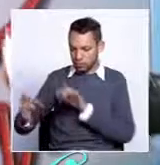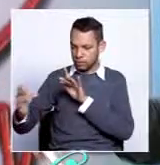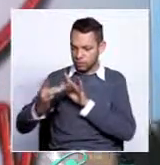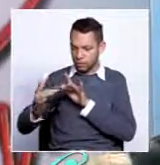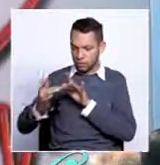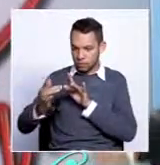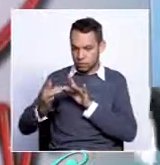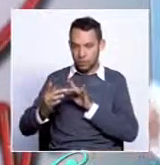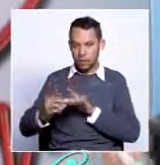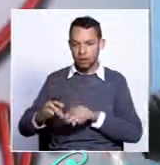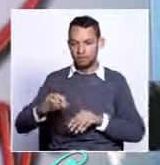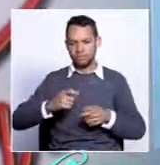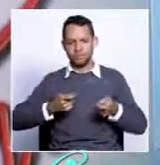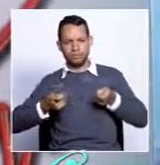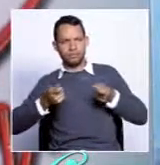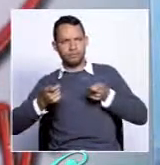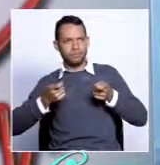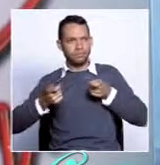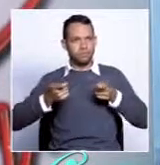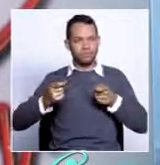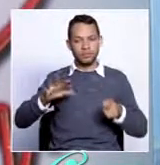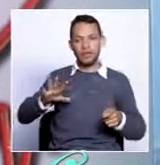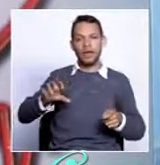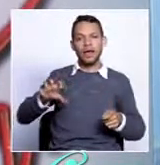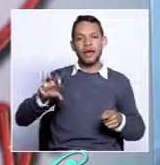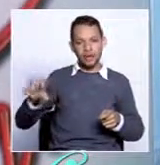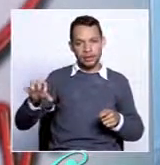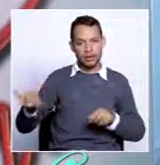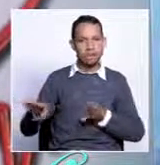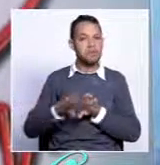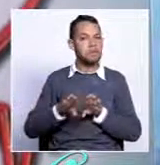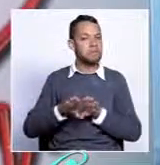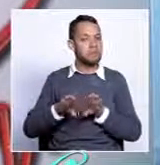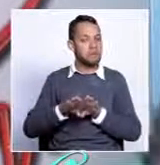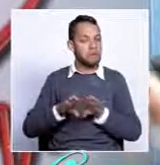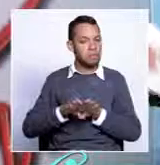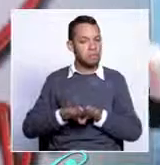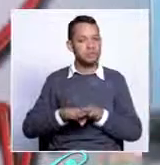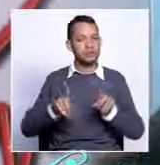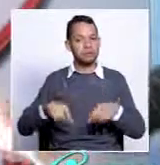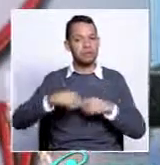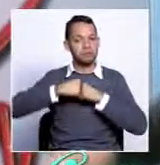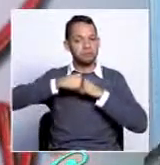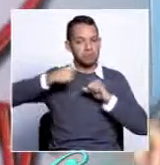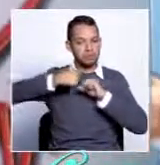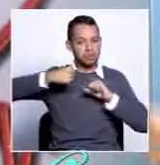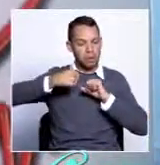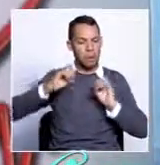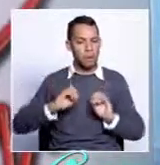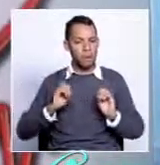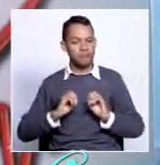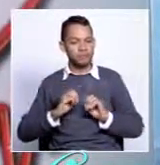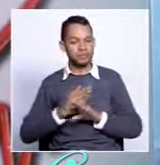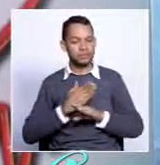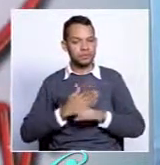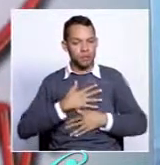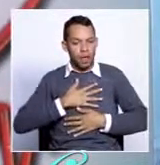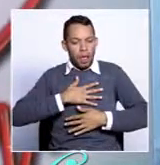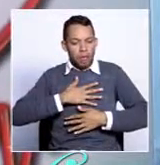grandes con grandes cánceres y con grandes artritis y con grandes lupus y con grandes